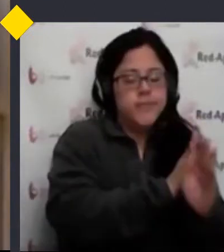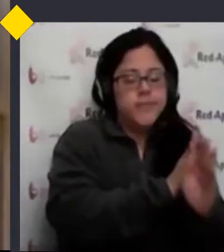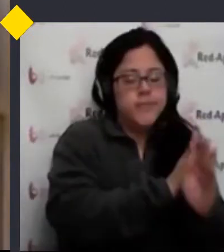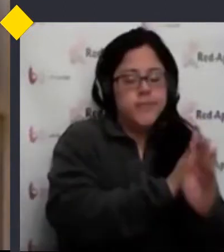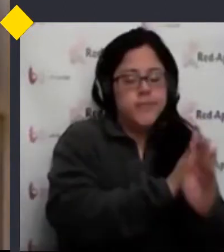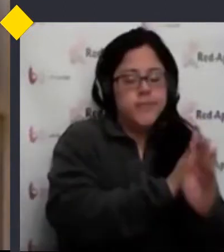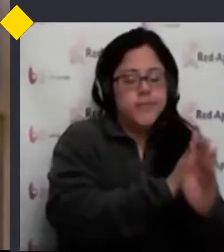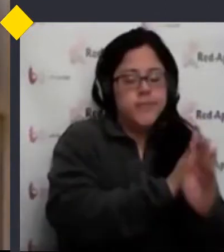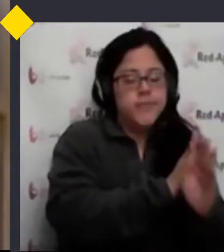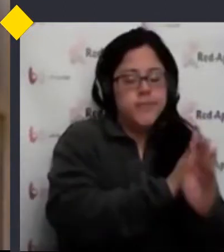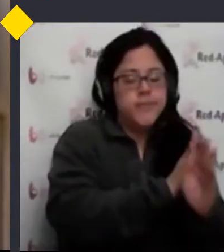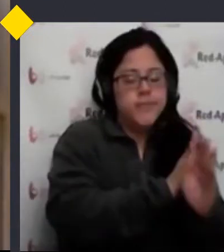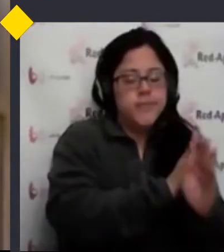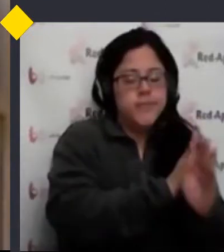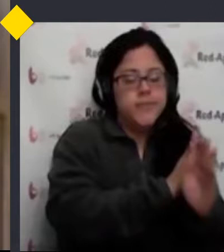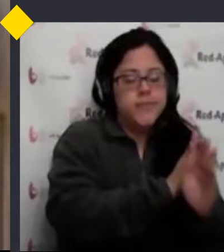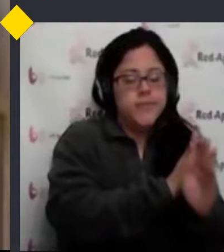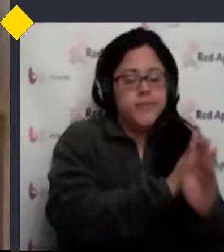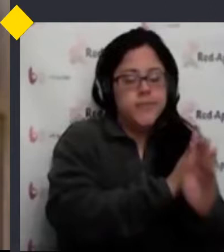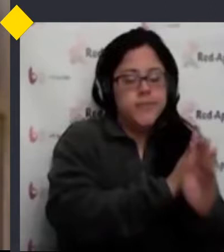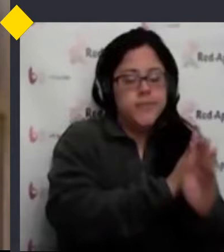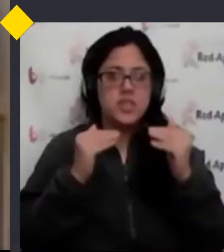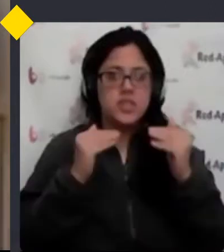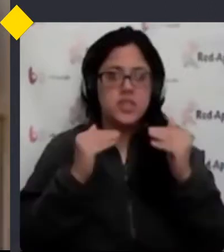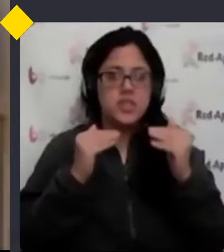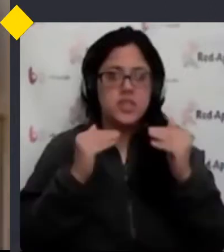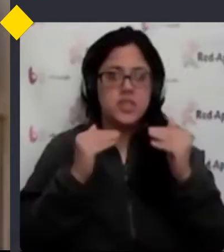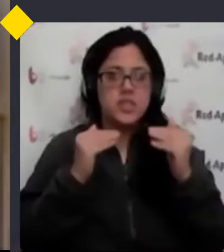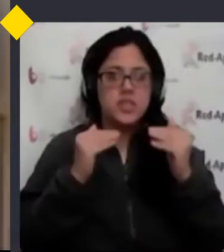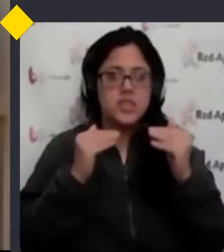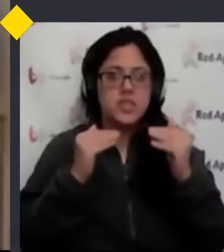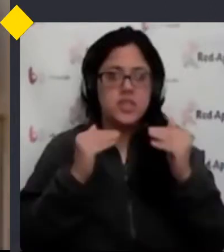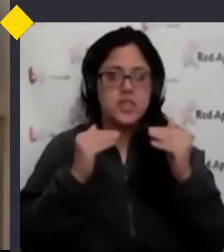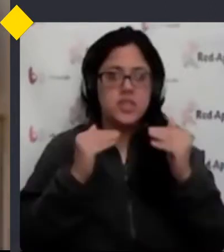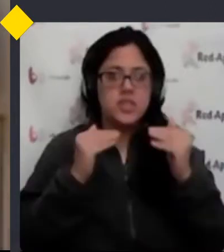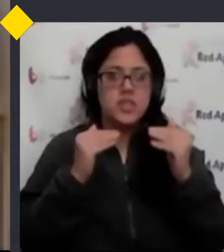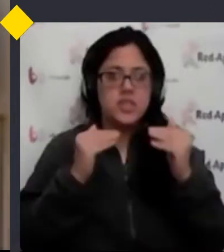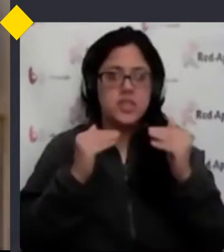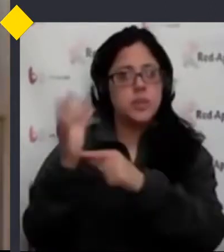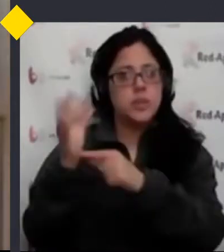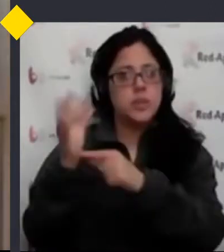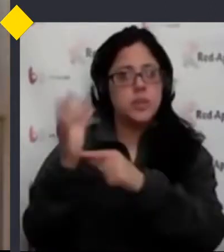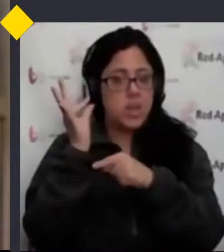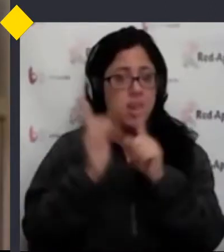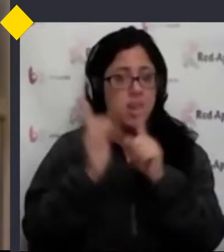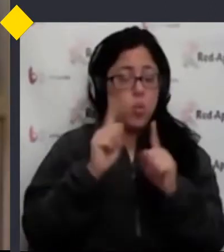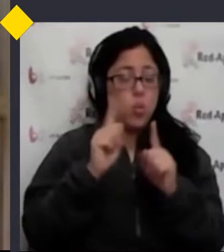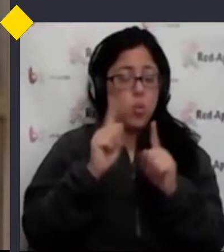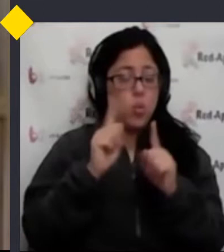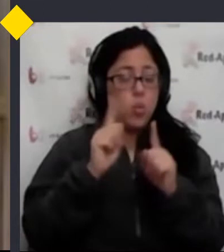partía, estaba hasta las 9 de la noche en esta tienda. Y lo que sucedió fue que esas mujeres que se vieron en la Segunda Guerra